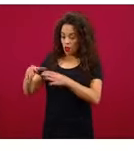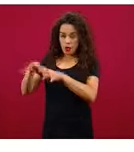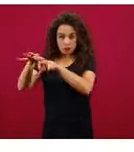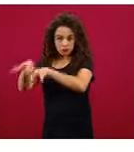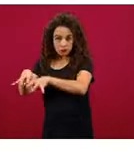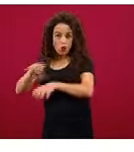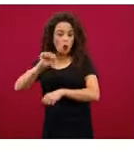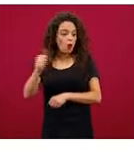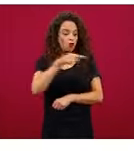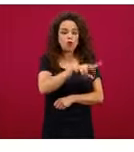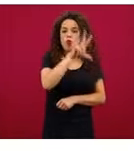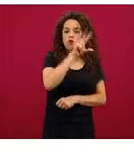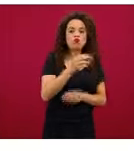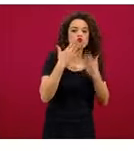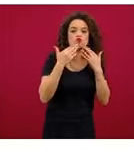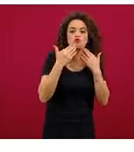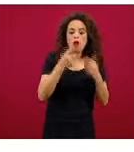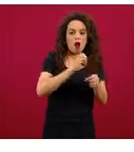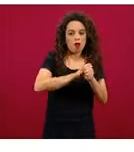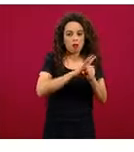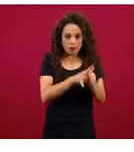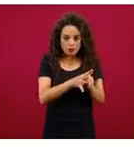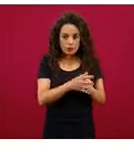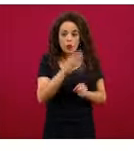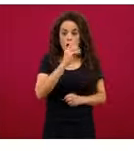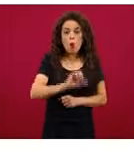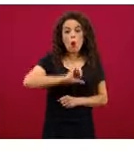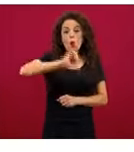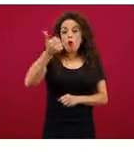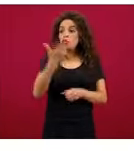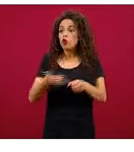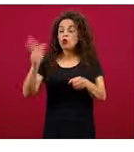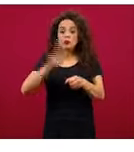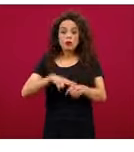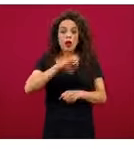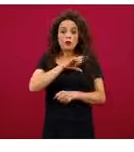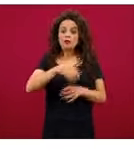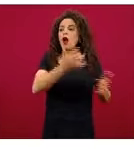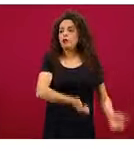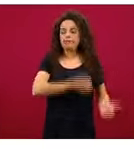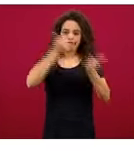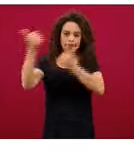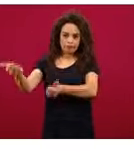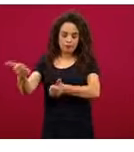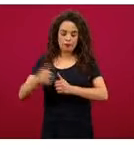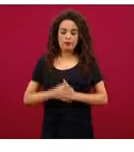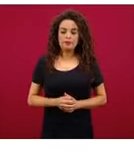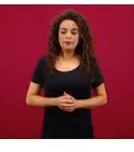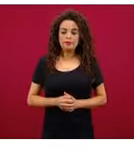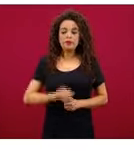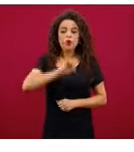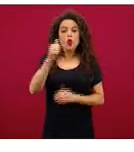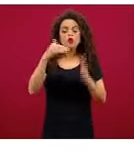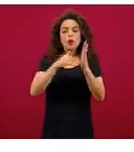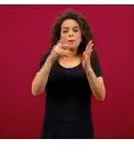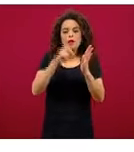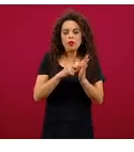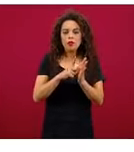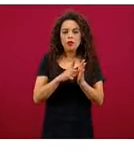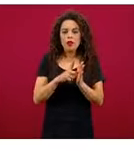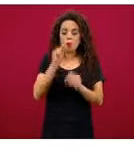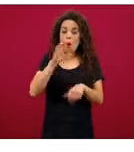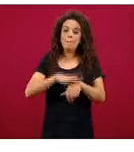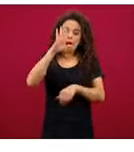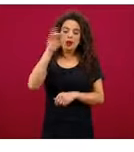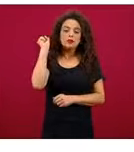por otro lado, o derivación a otro tipo de hospital. Un mecanismo un poco más complejo. Ahí